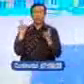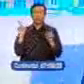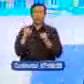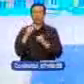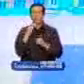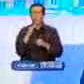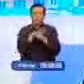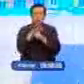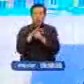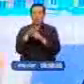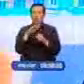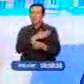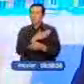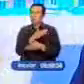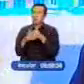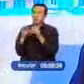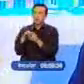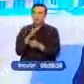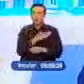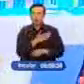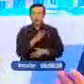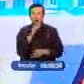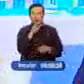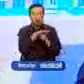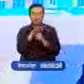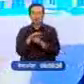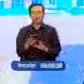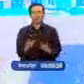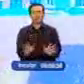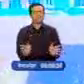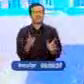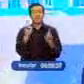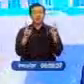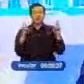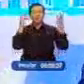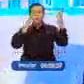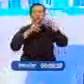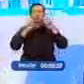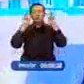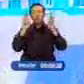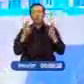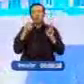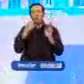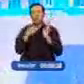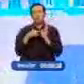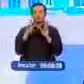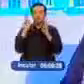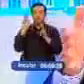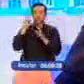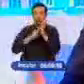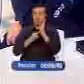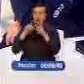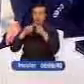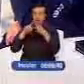desconfianza, de caos sobre los procesos electorales. Y esto no es así, inclusive confundiendo temas básicos como lo que son empadronados